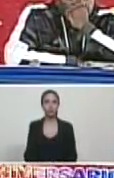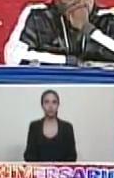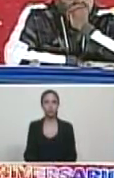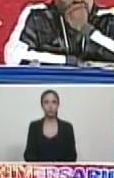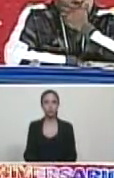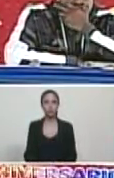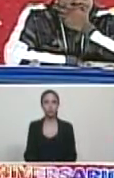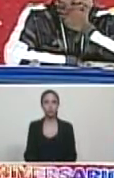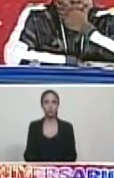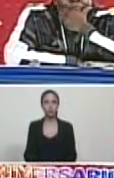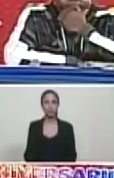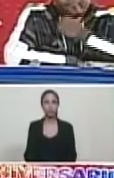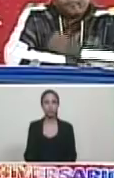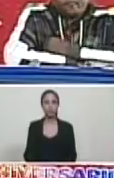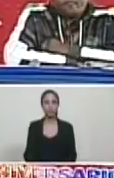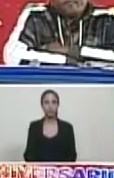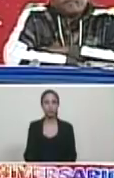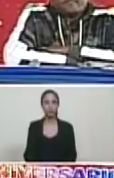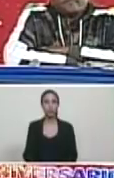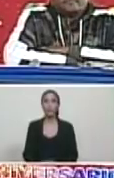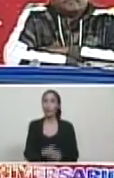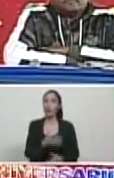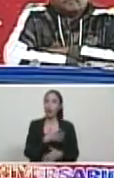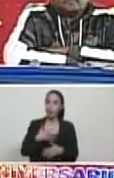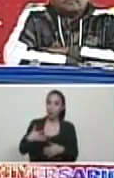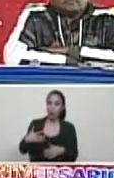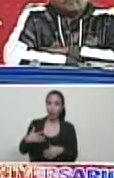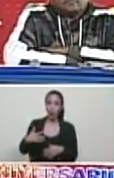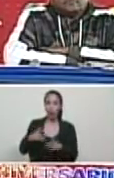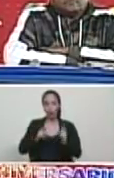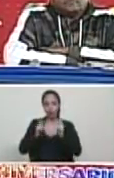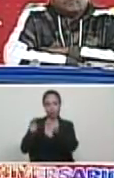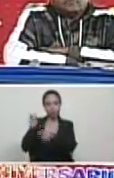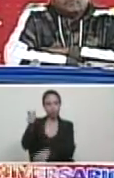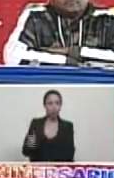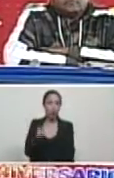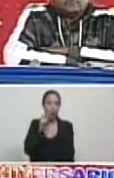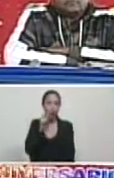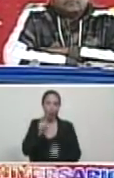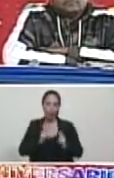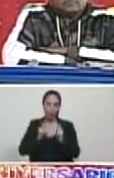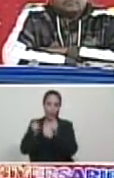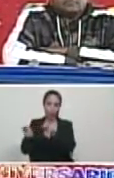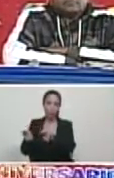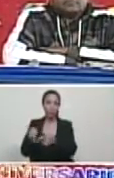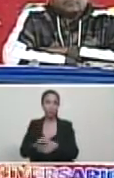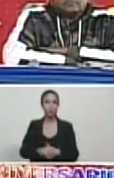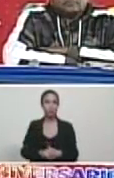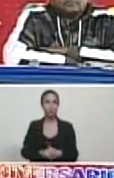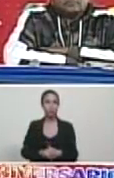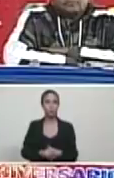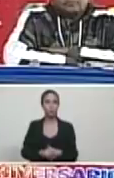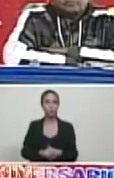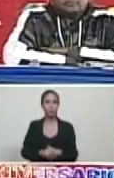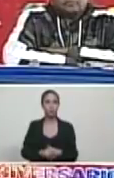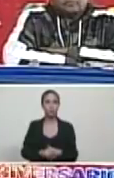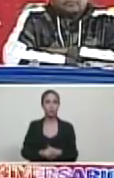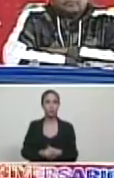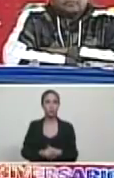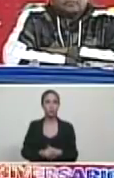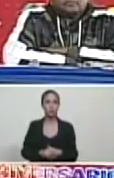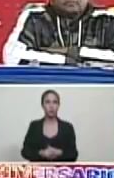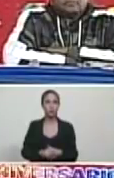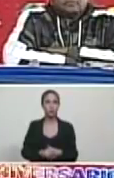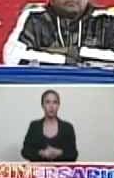hoy, León Heredia, secretario nacional de organización de la Dirección Nacional del PSUV, quede